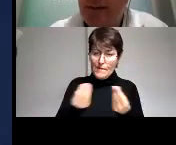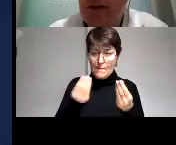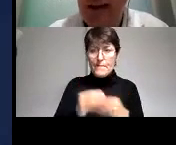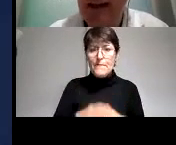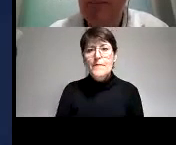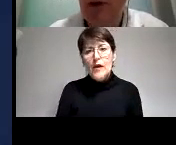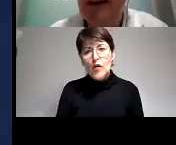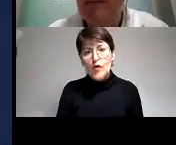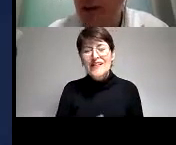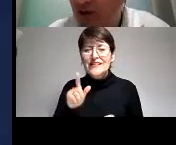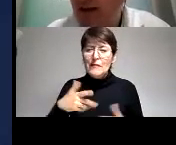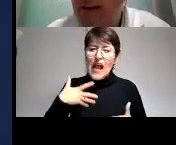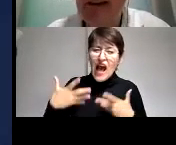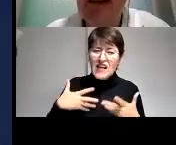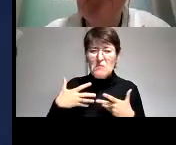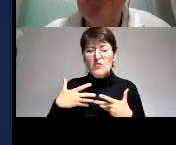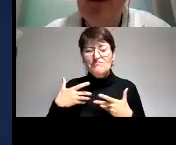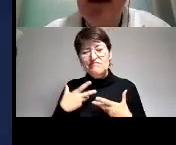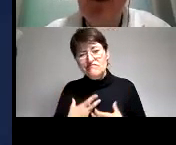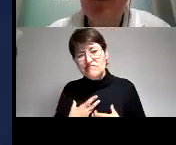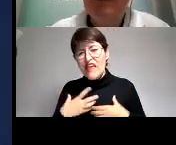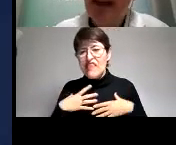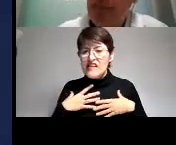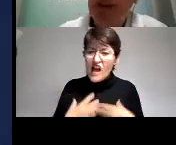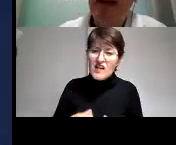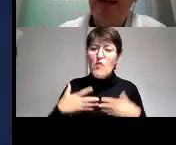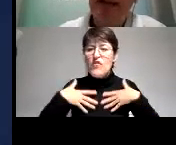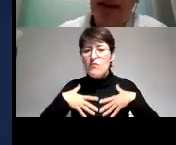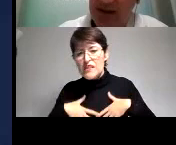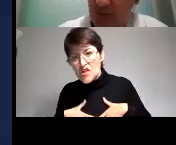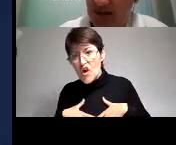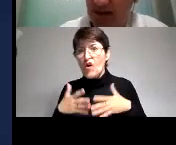este trastorno del ánimo hacia la depresión, hacia el desánimo, por ejemplo, que pueden